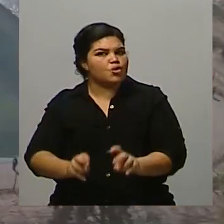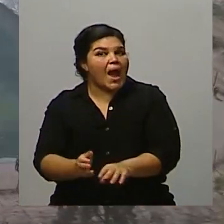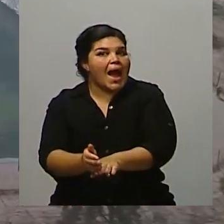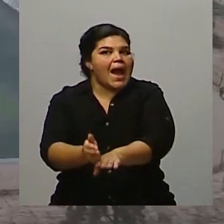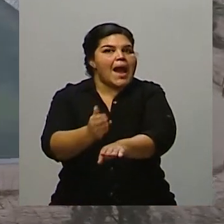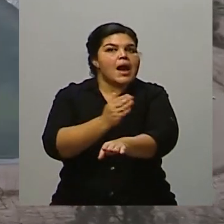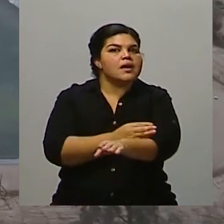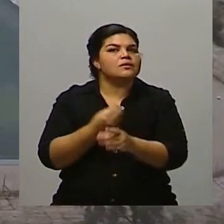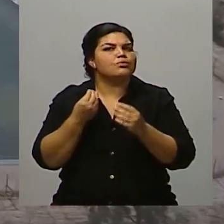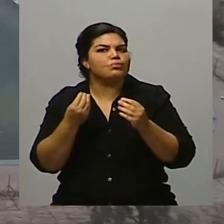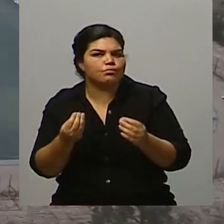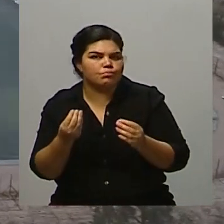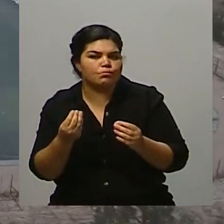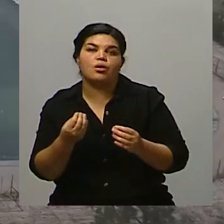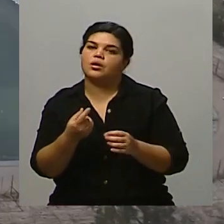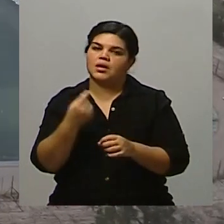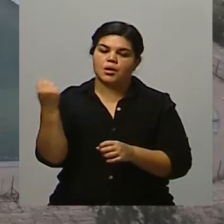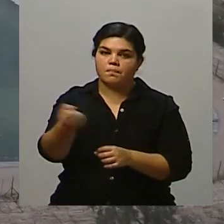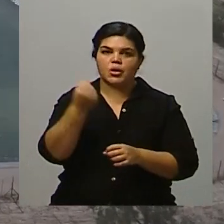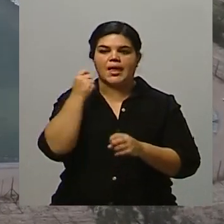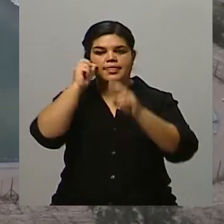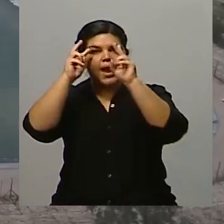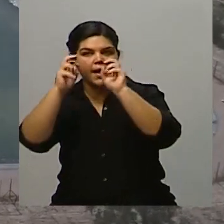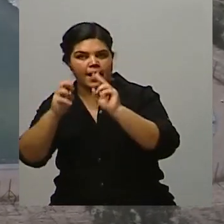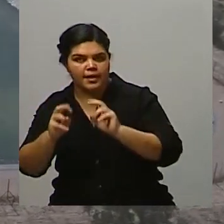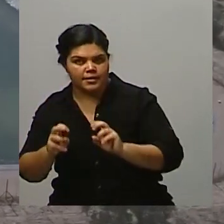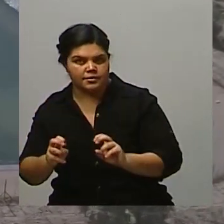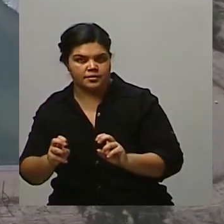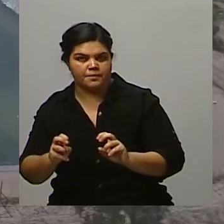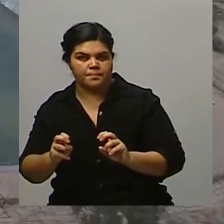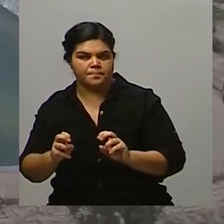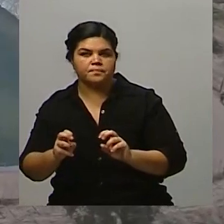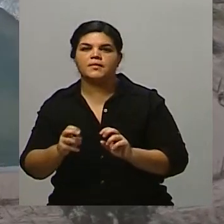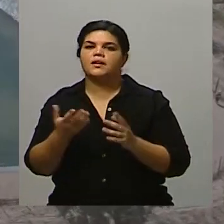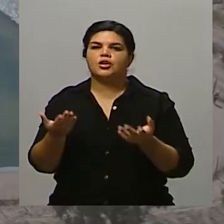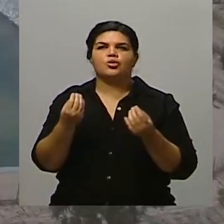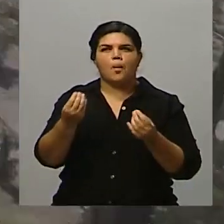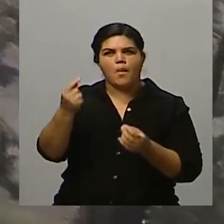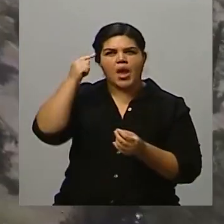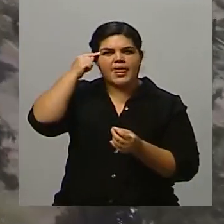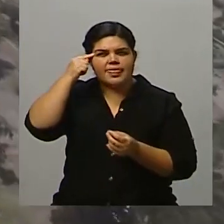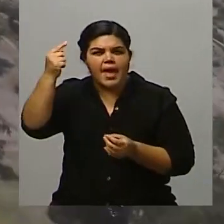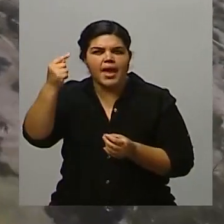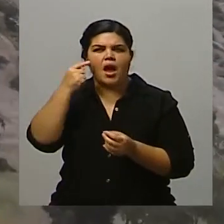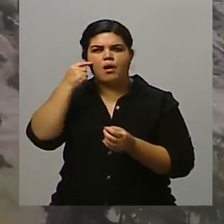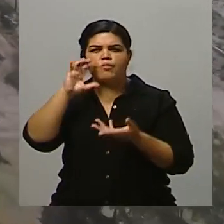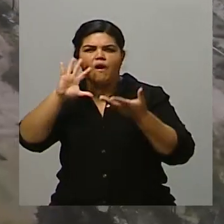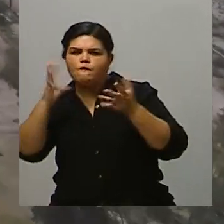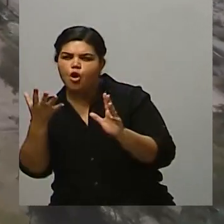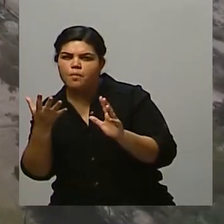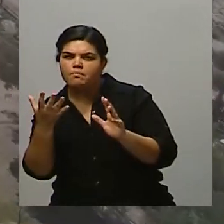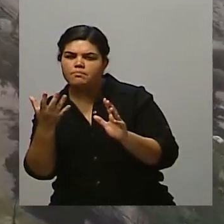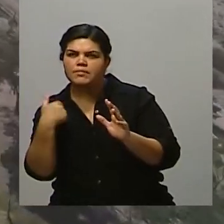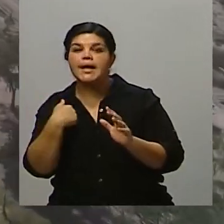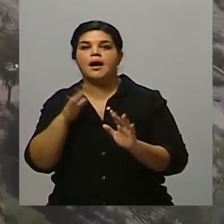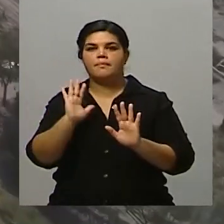de una idea, de un perfil, de un análisis de prefactibilidad y decir, bueno, lo que yo estoy haciendo, realizando, contribuye primero